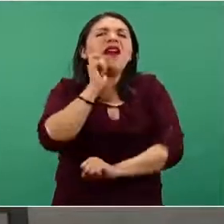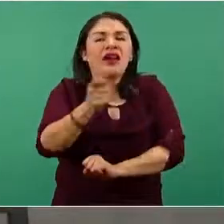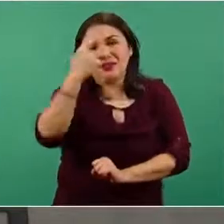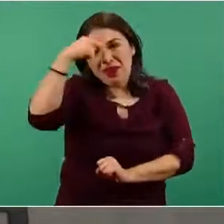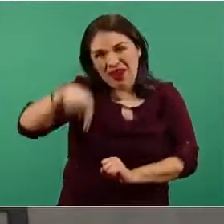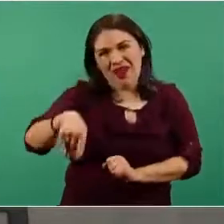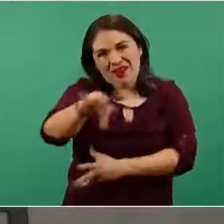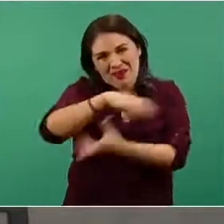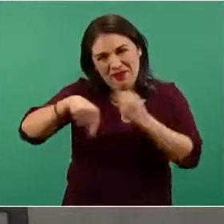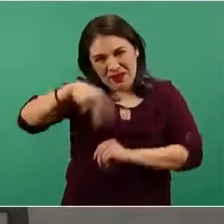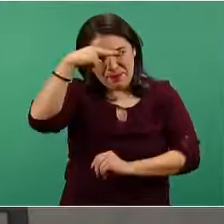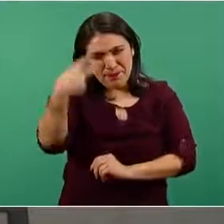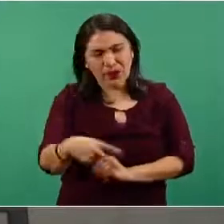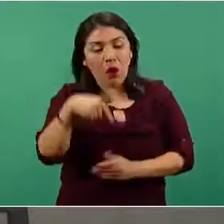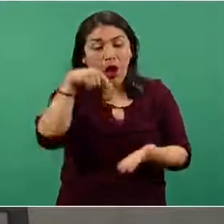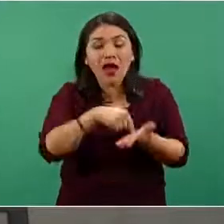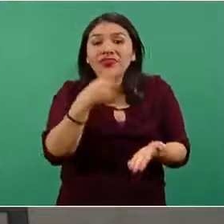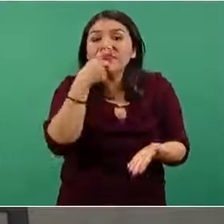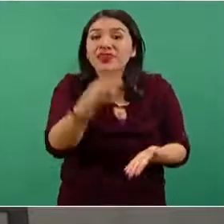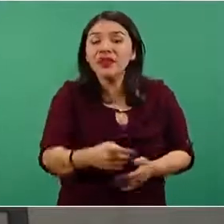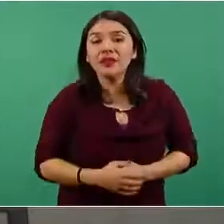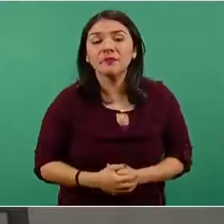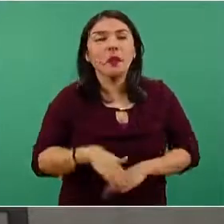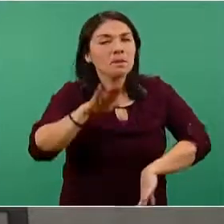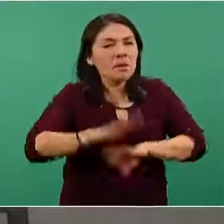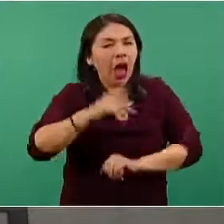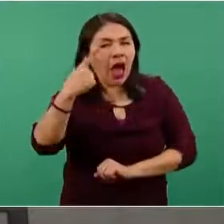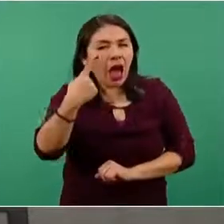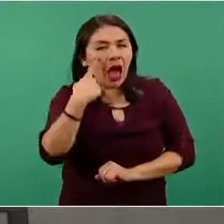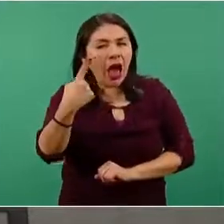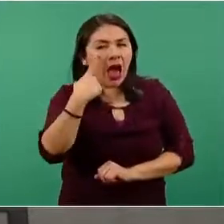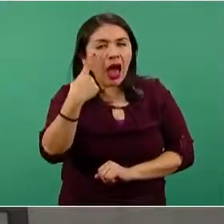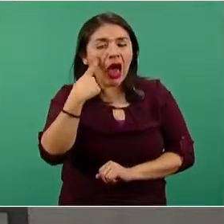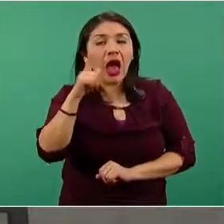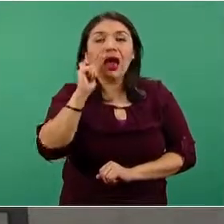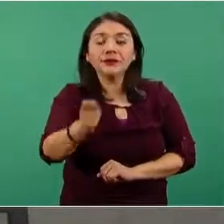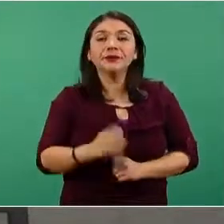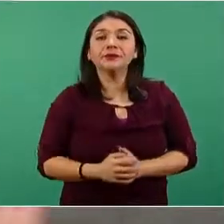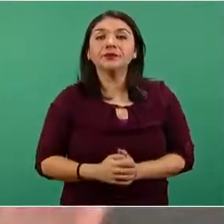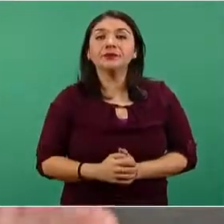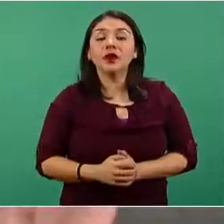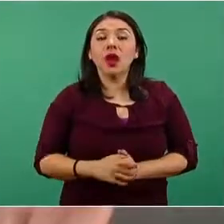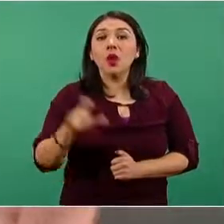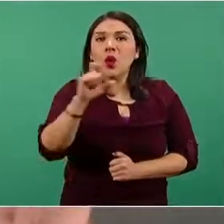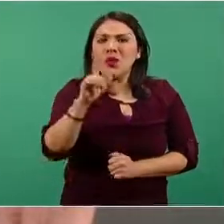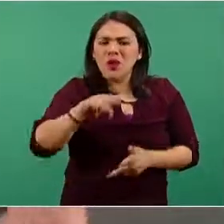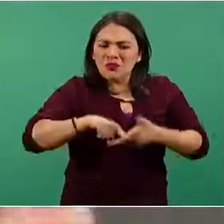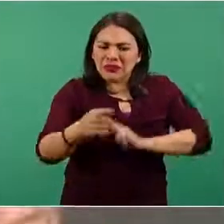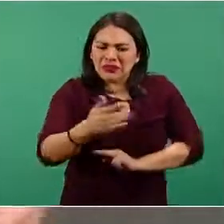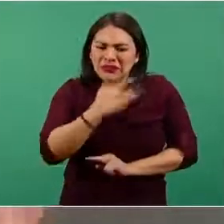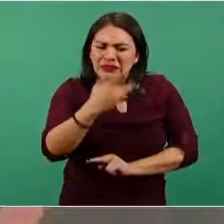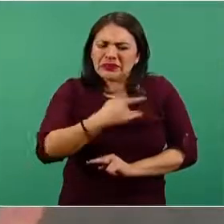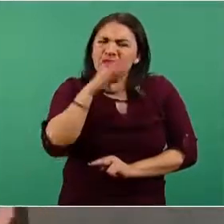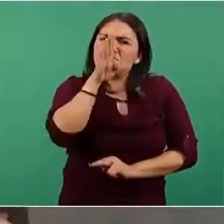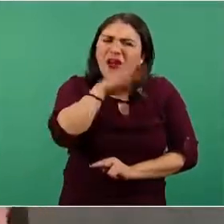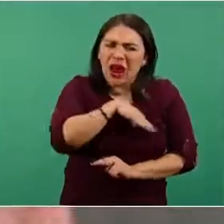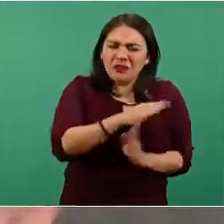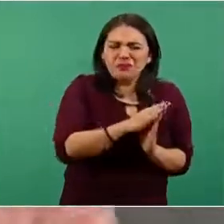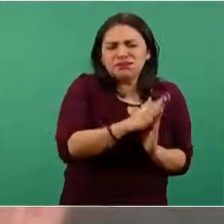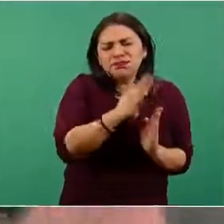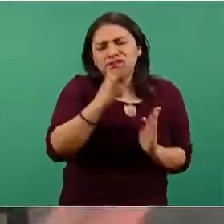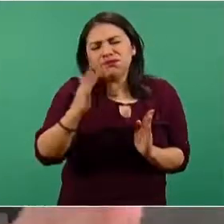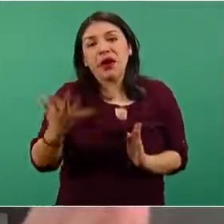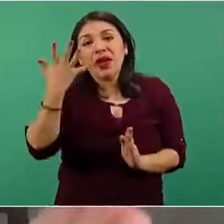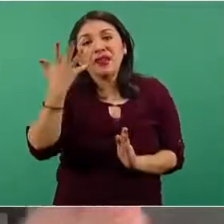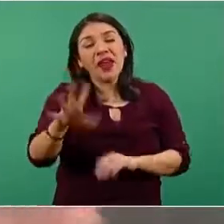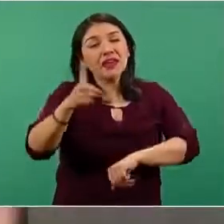México, se comenta que en general, a 10 días del inicio de los síntomas, las personas que tienen